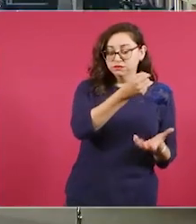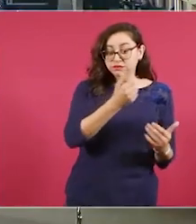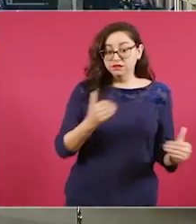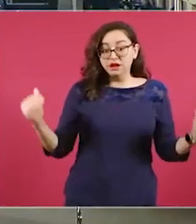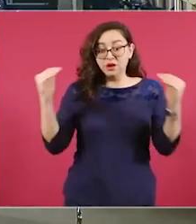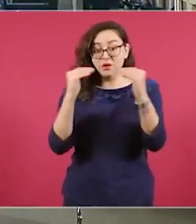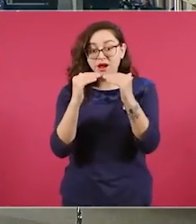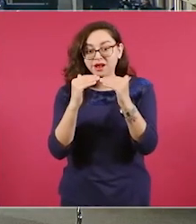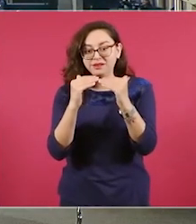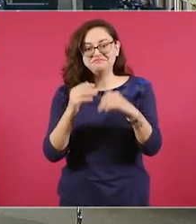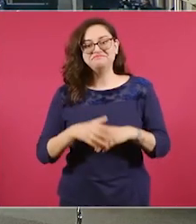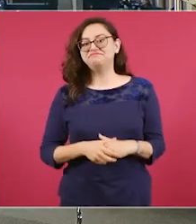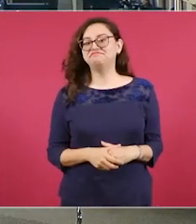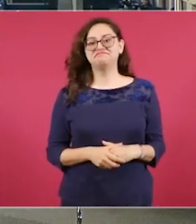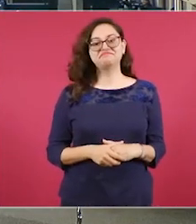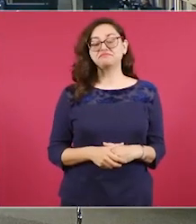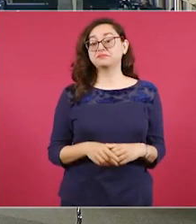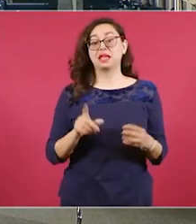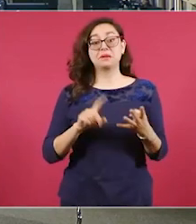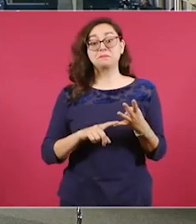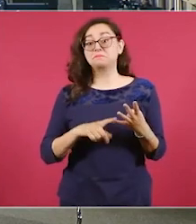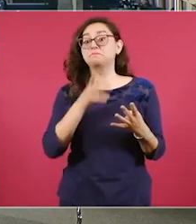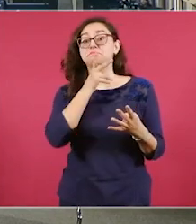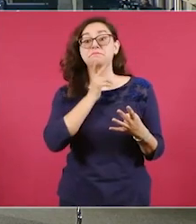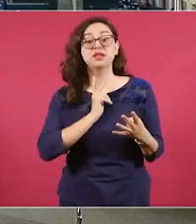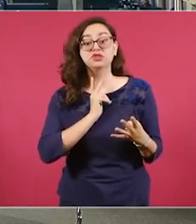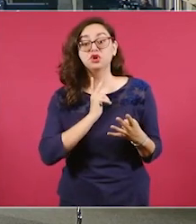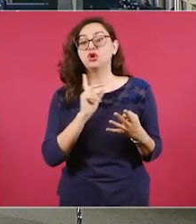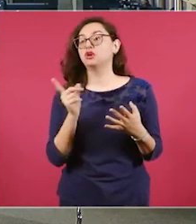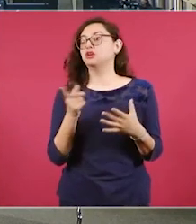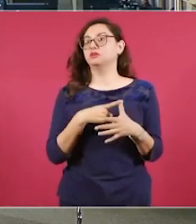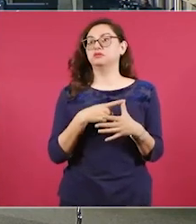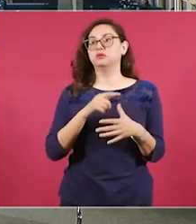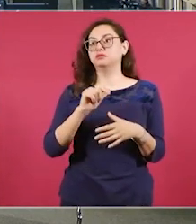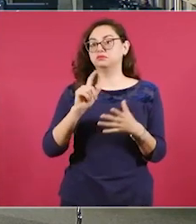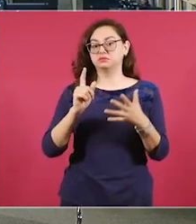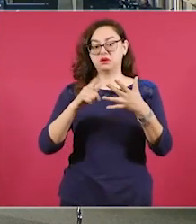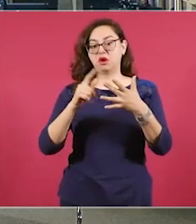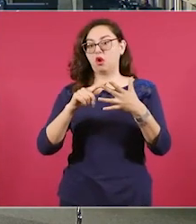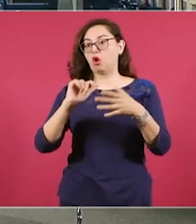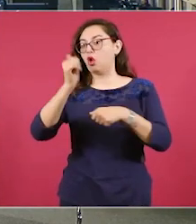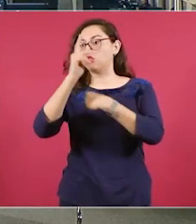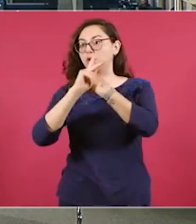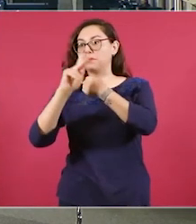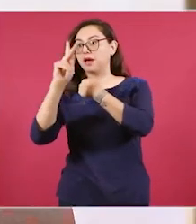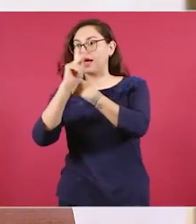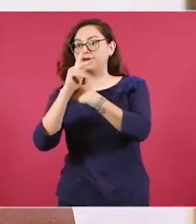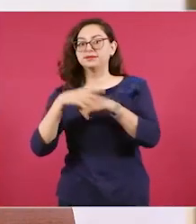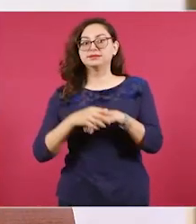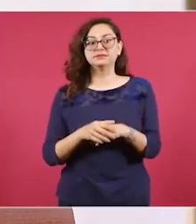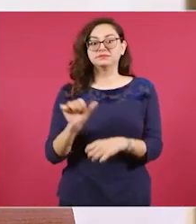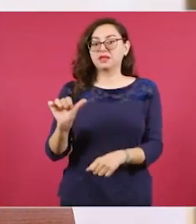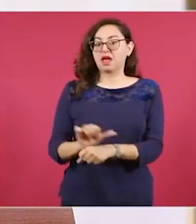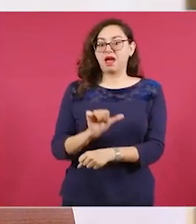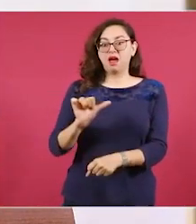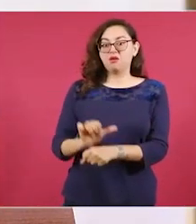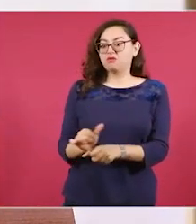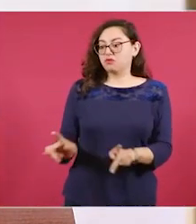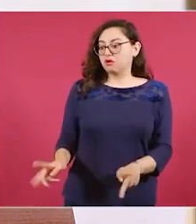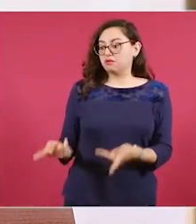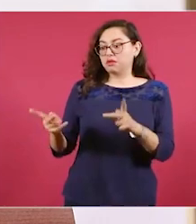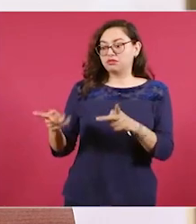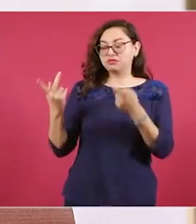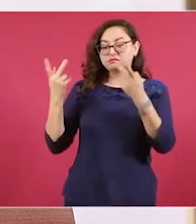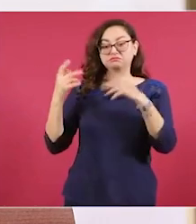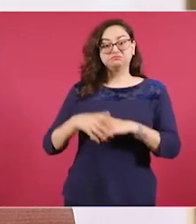ni el petróleo, ni la inversión extranjera, ni la industria automotriz, y en todo